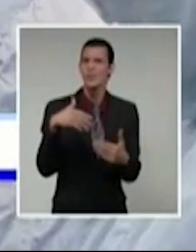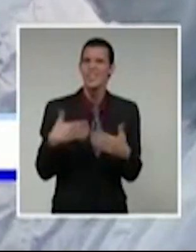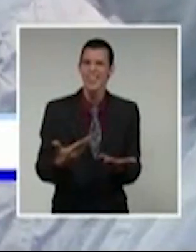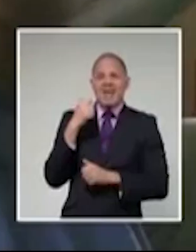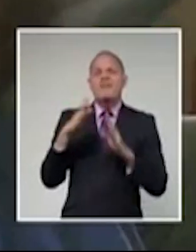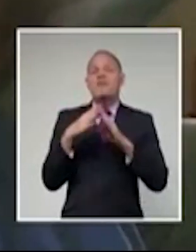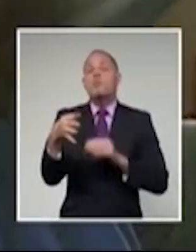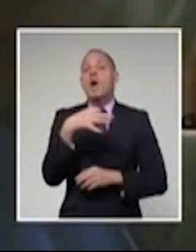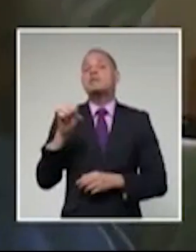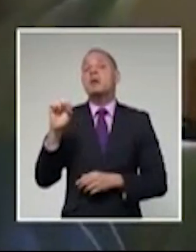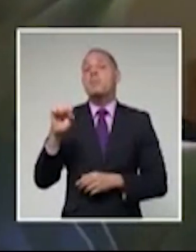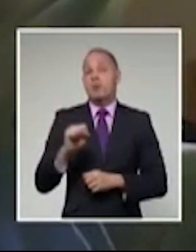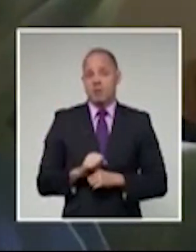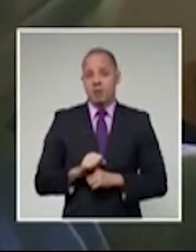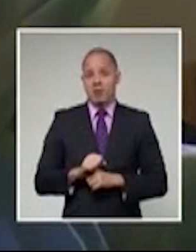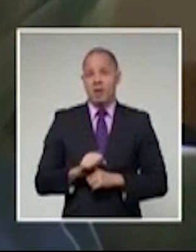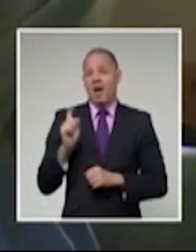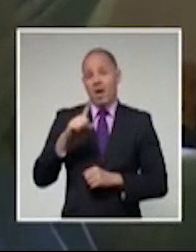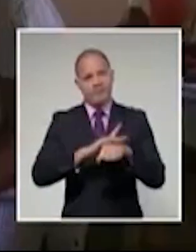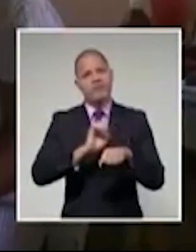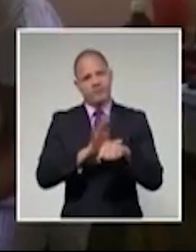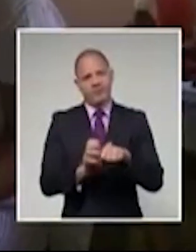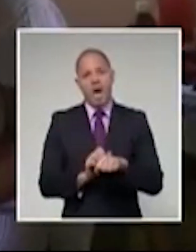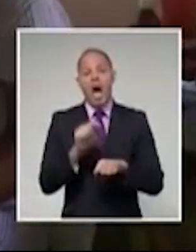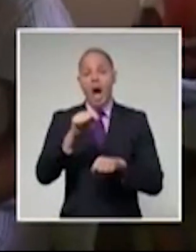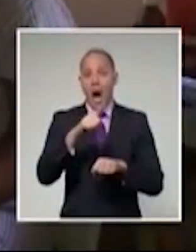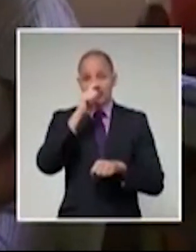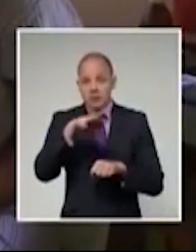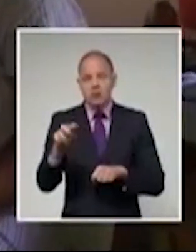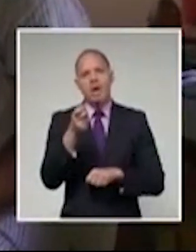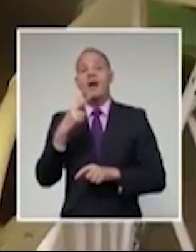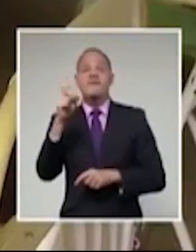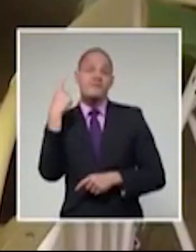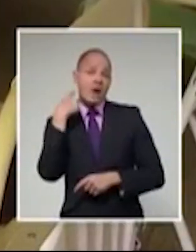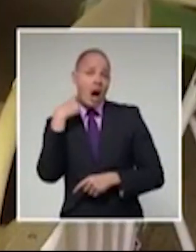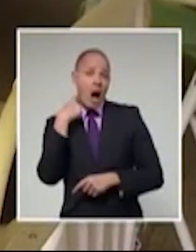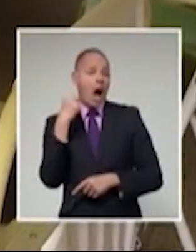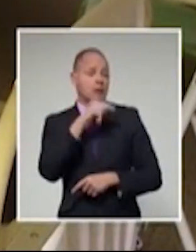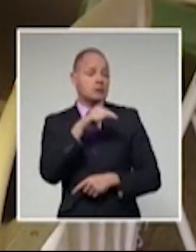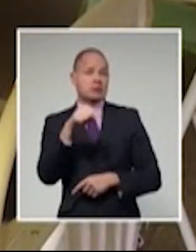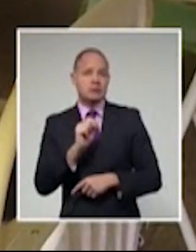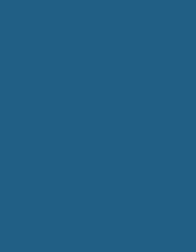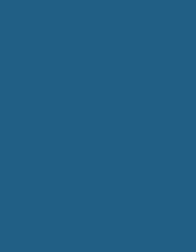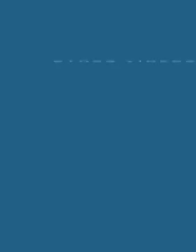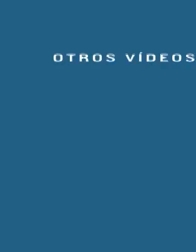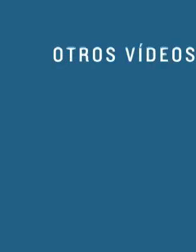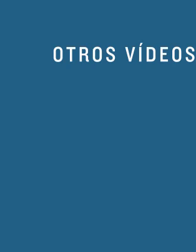Primer candidato... Son 13 los pacientes en el... que le vieron el rostro por el peligro.